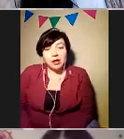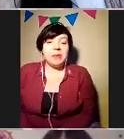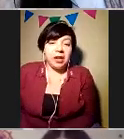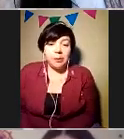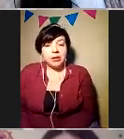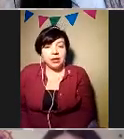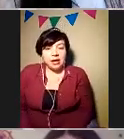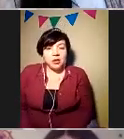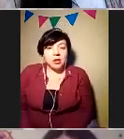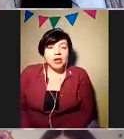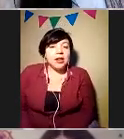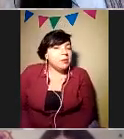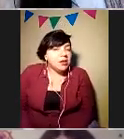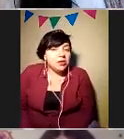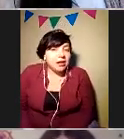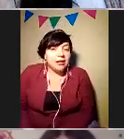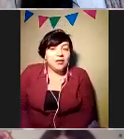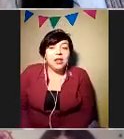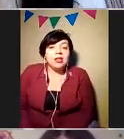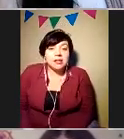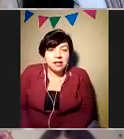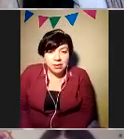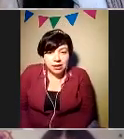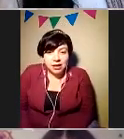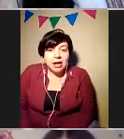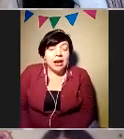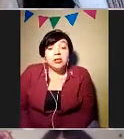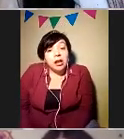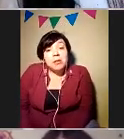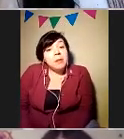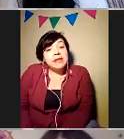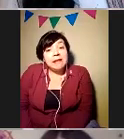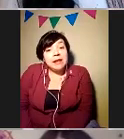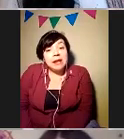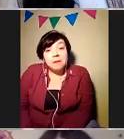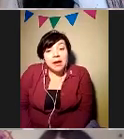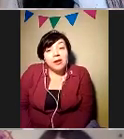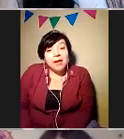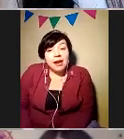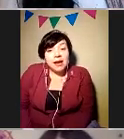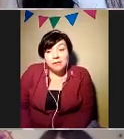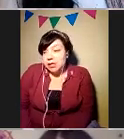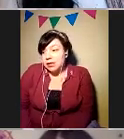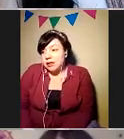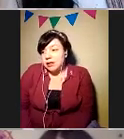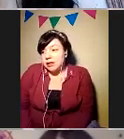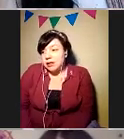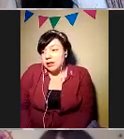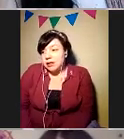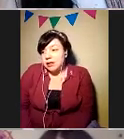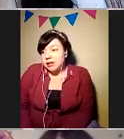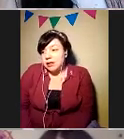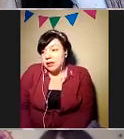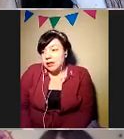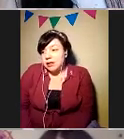porque tiene frío, en verano calor. Hoy en día no vemos eso tan definido necesariamente. Al contrario, a mí me pasaba que en invierno veía influencers de